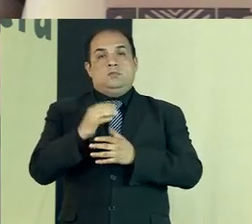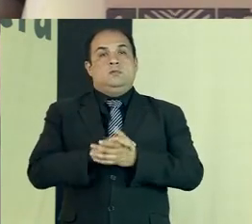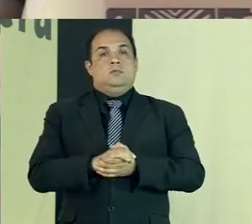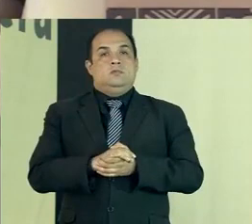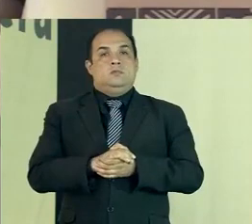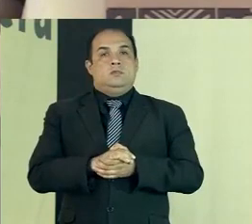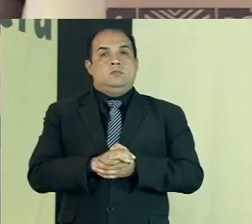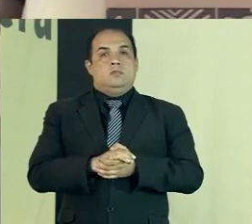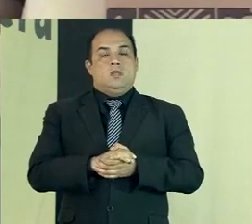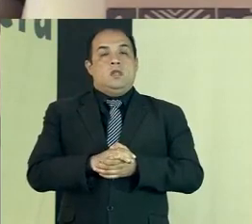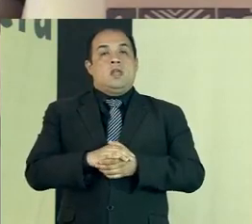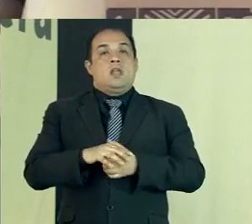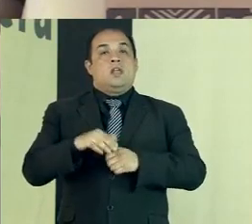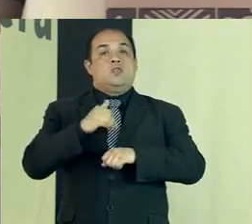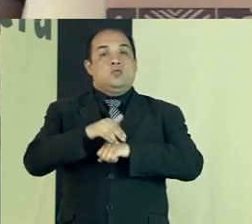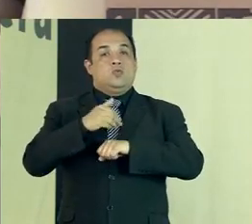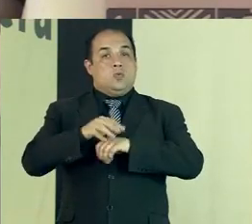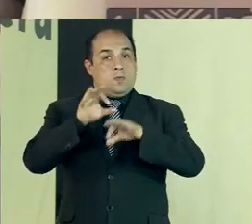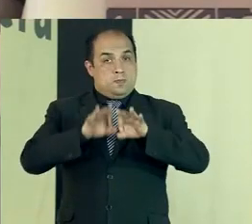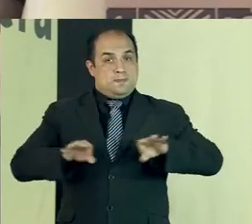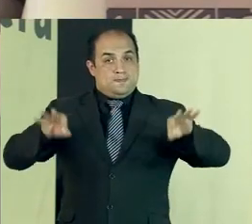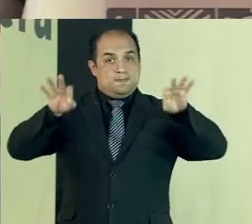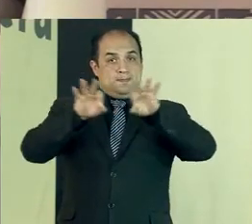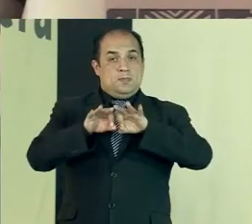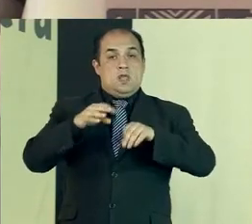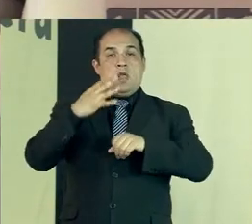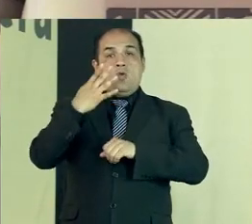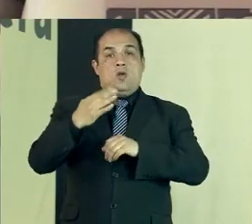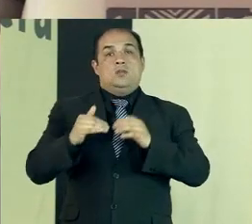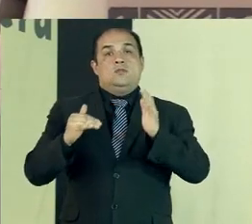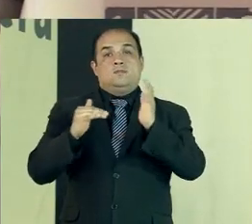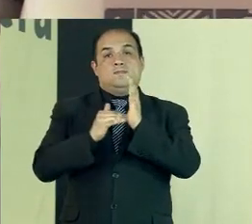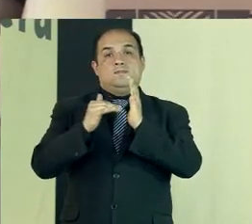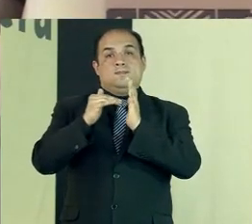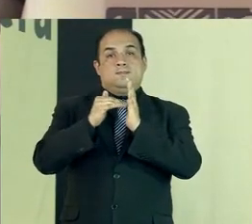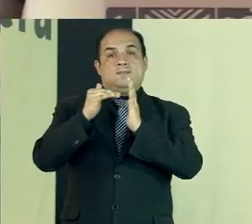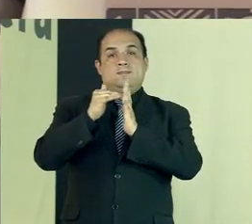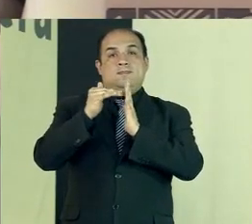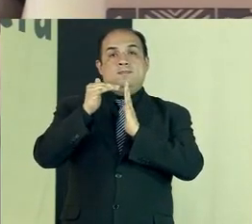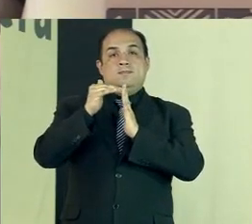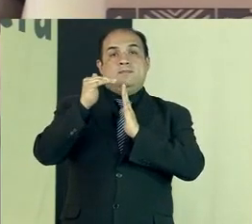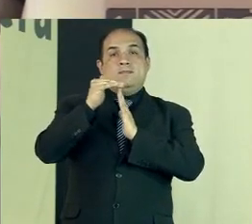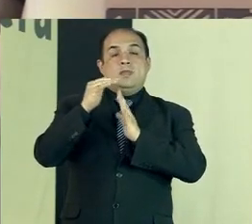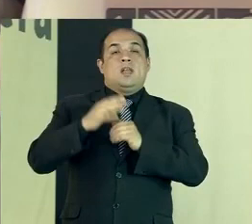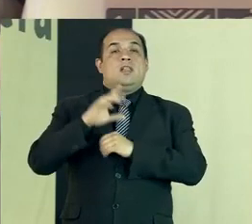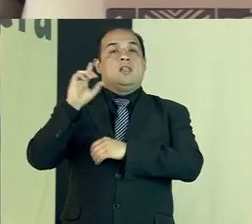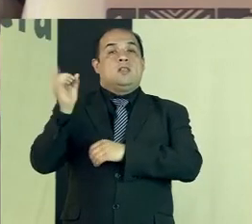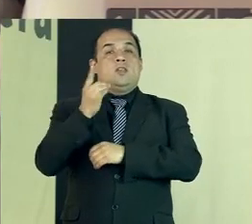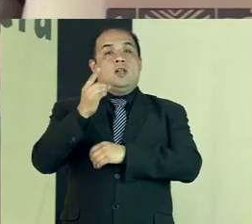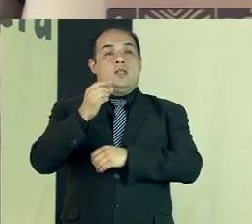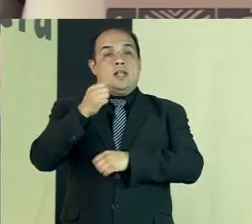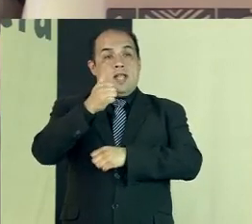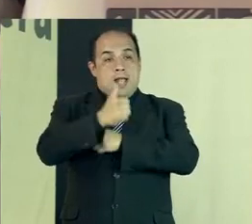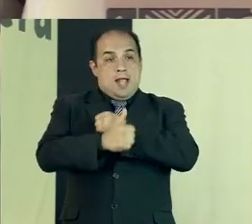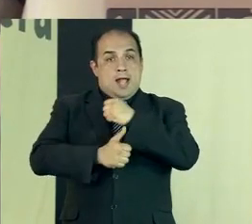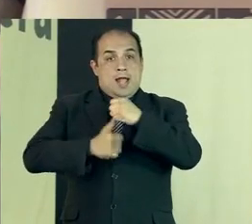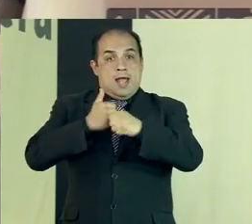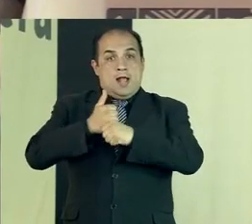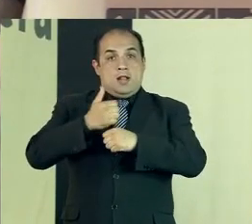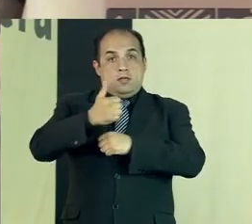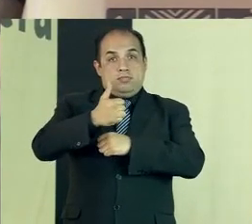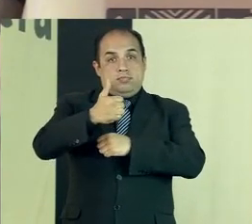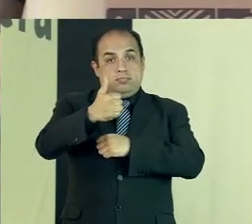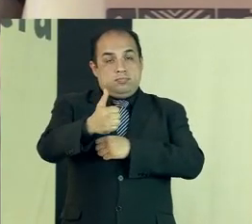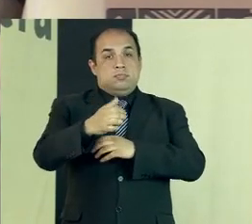es un número clave 4 trillones de dólares cada año cada año